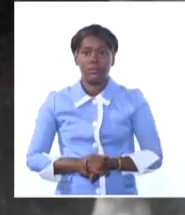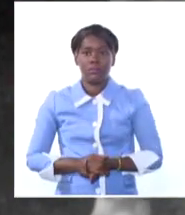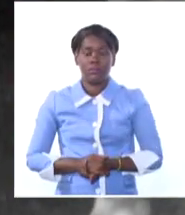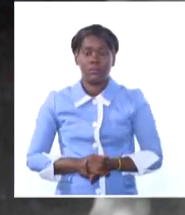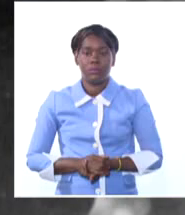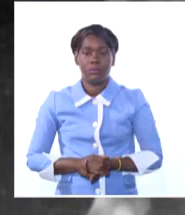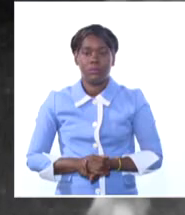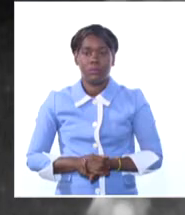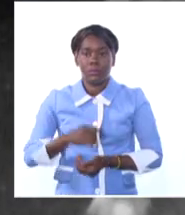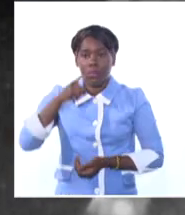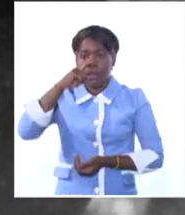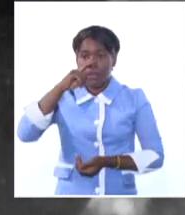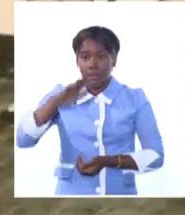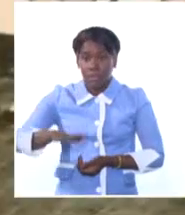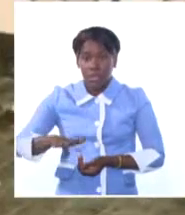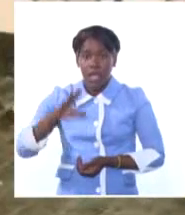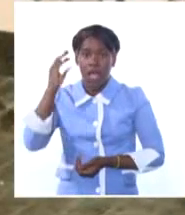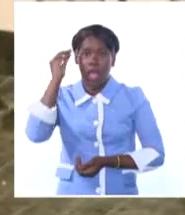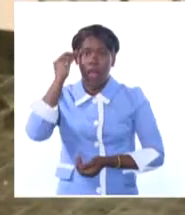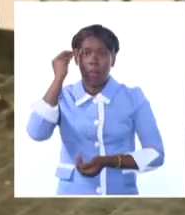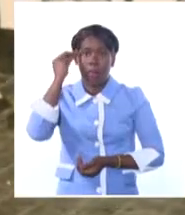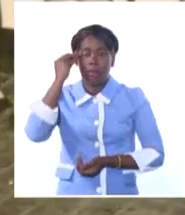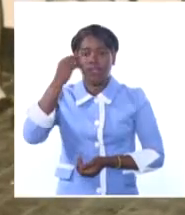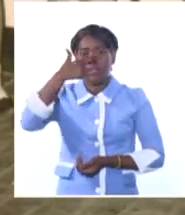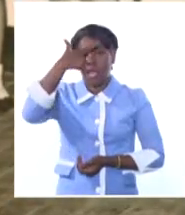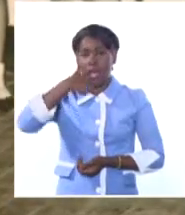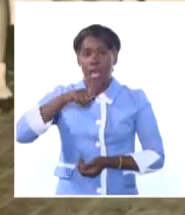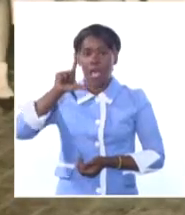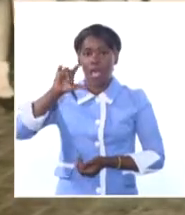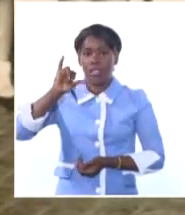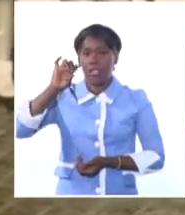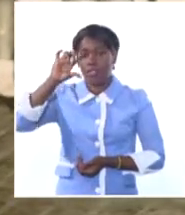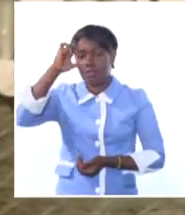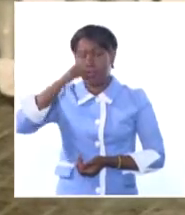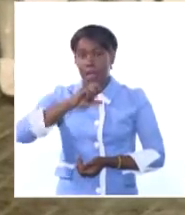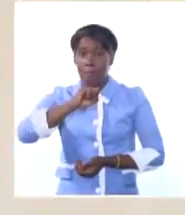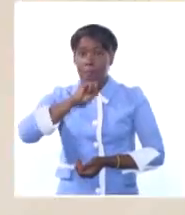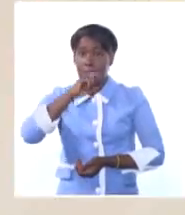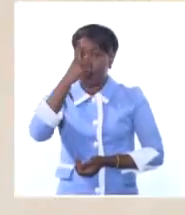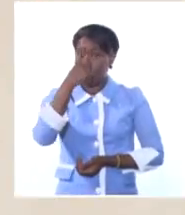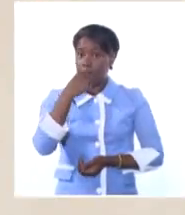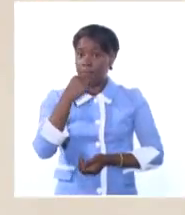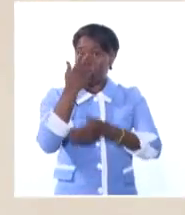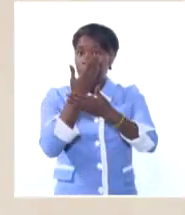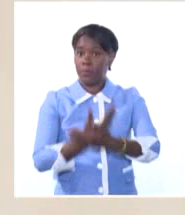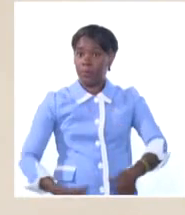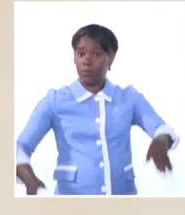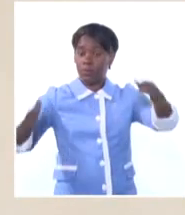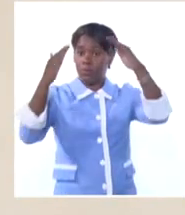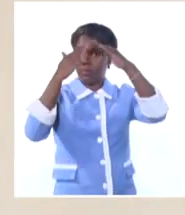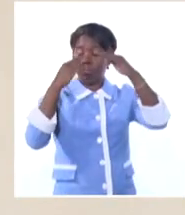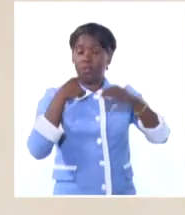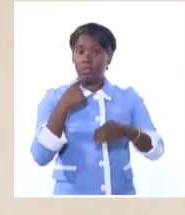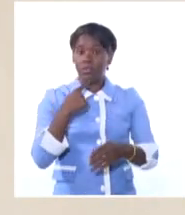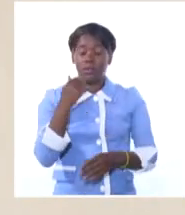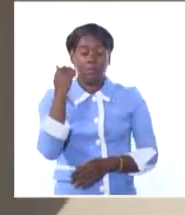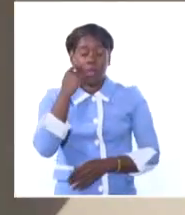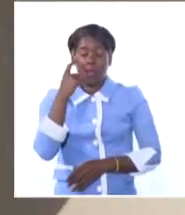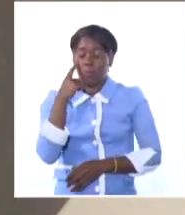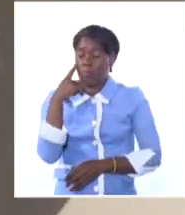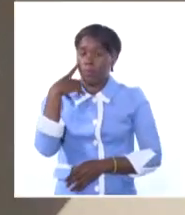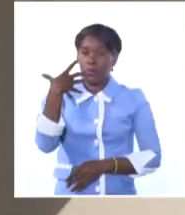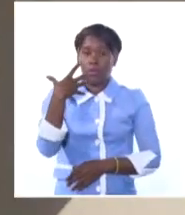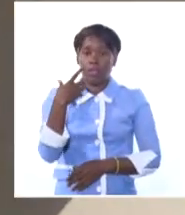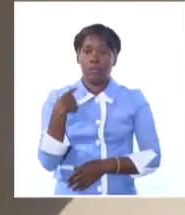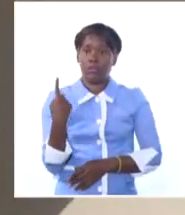Desde pequeña aprendió de su madre Alicia, su papá Fernando y su tío Alberto que el talento no es suficiente si el